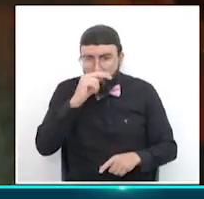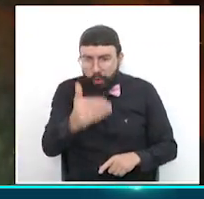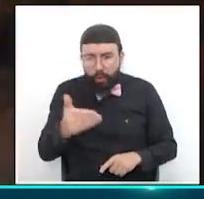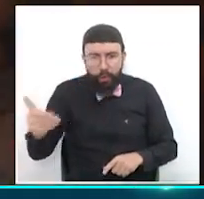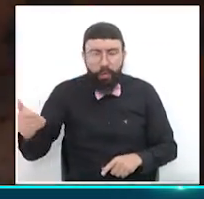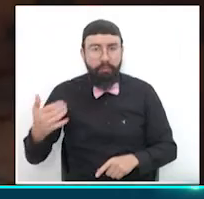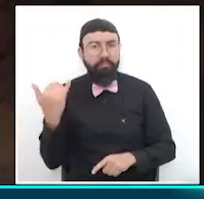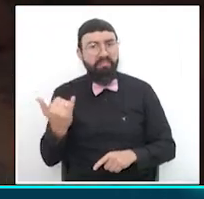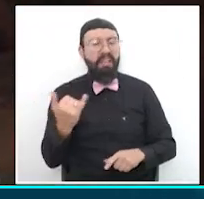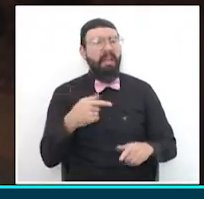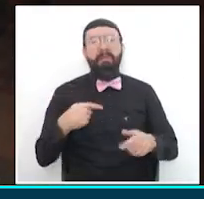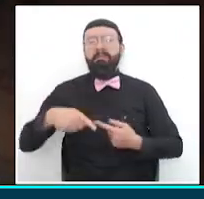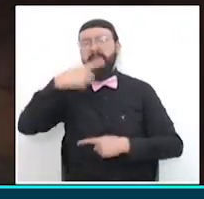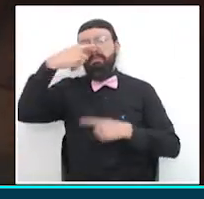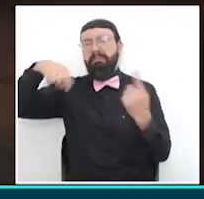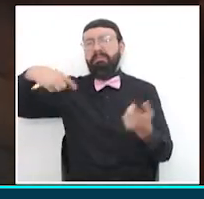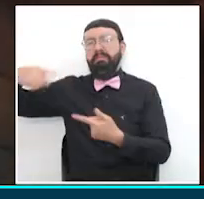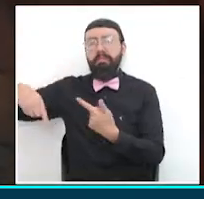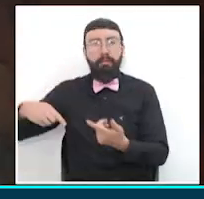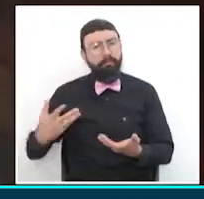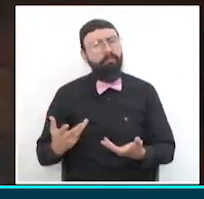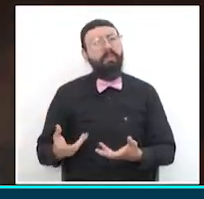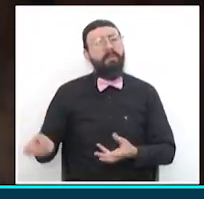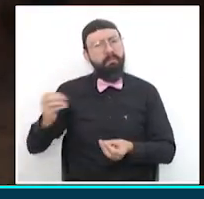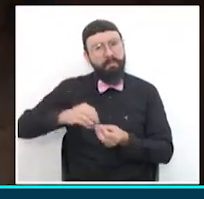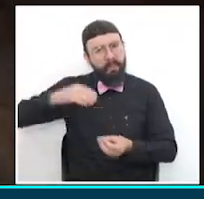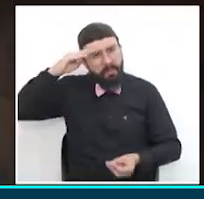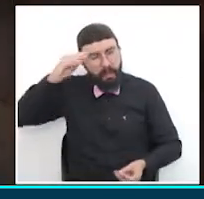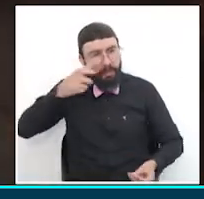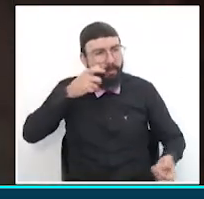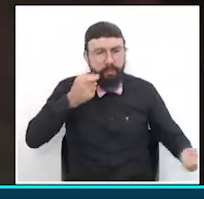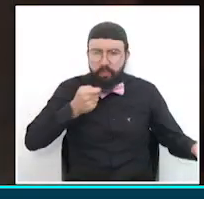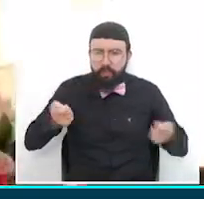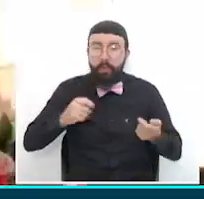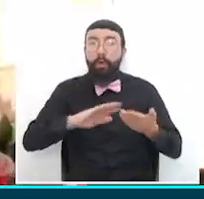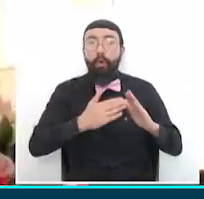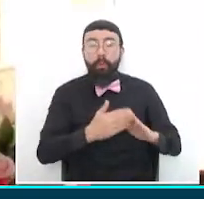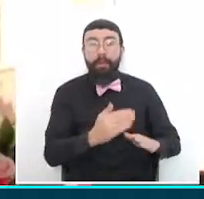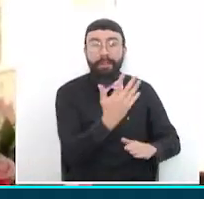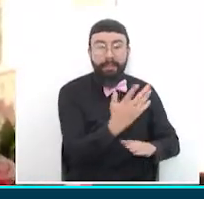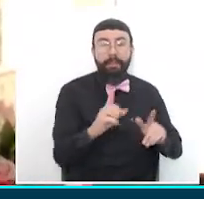toque de queda. Las autoridades van a intensificar los controles en la comuna 5 y 12.